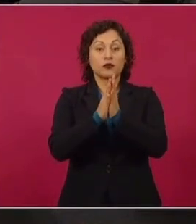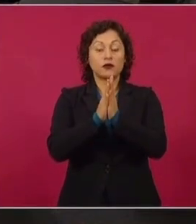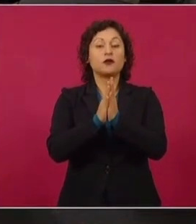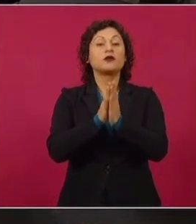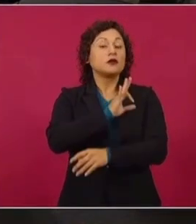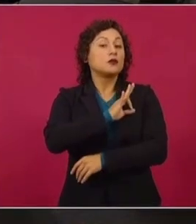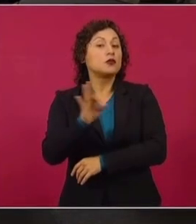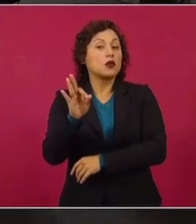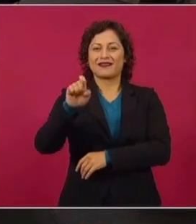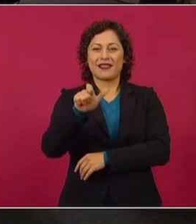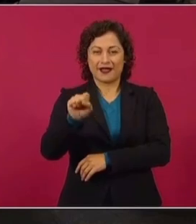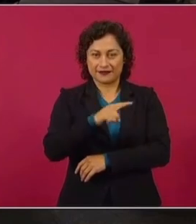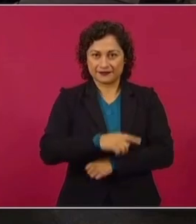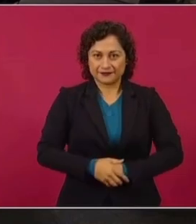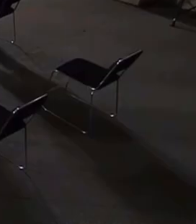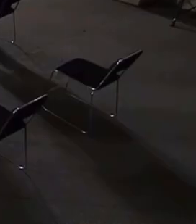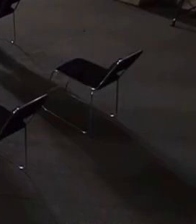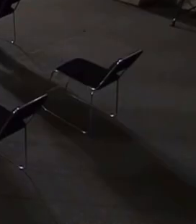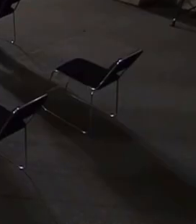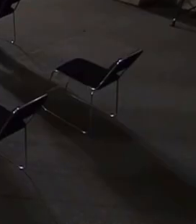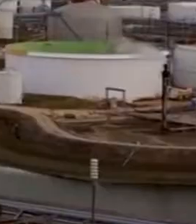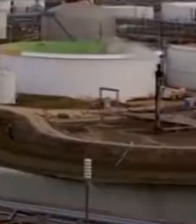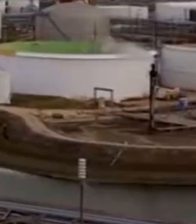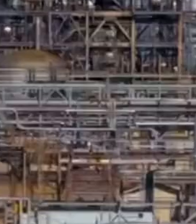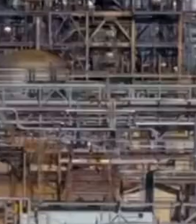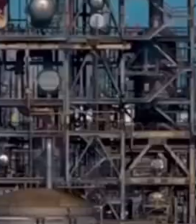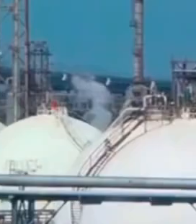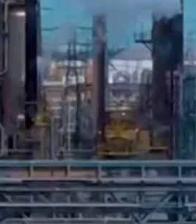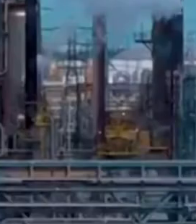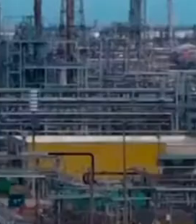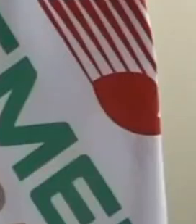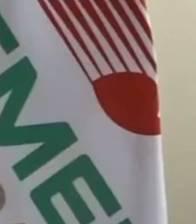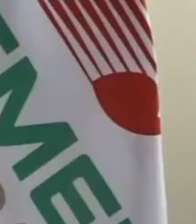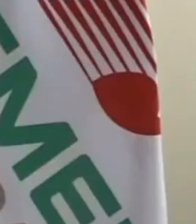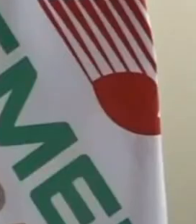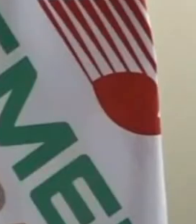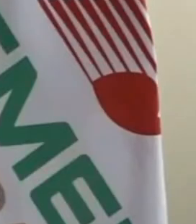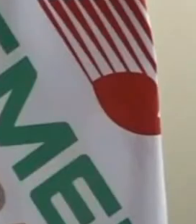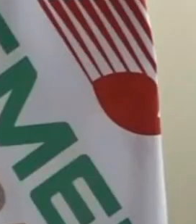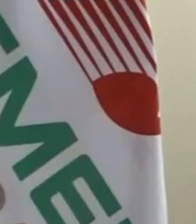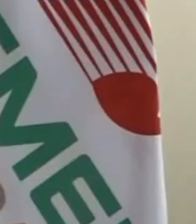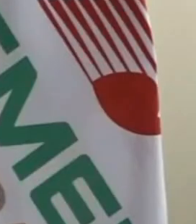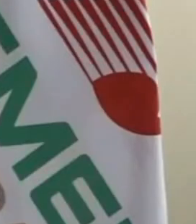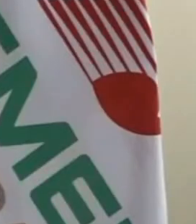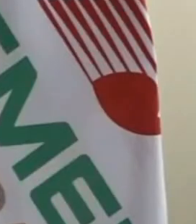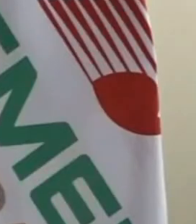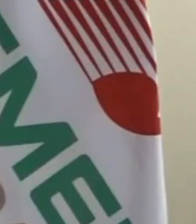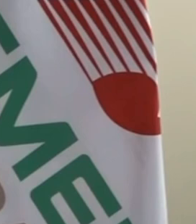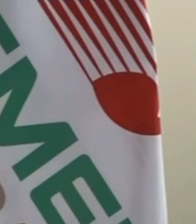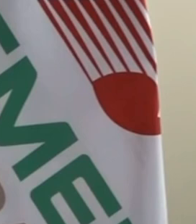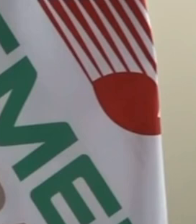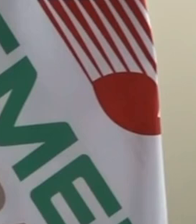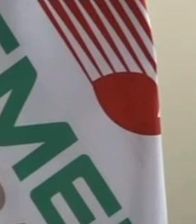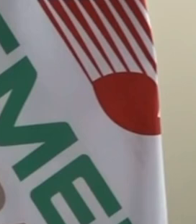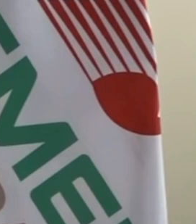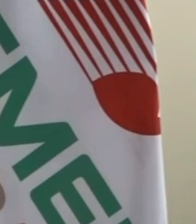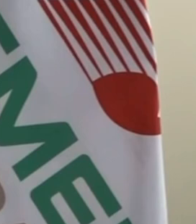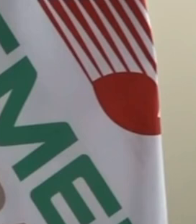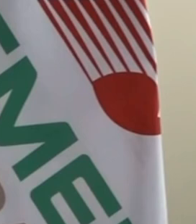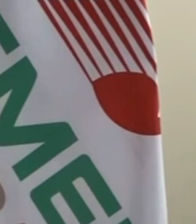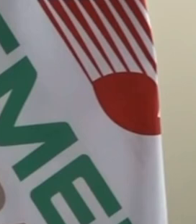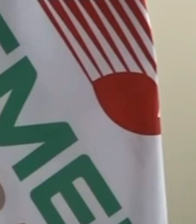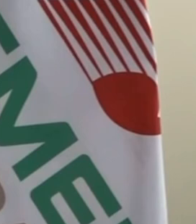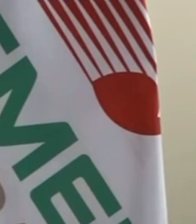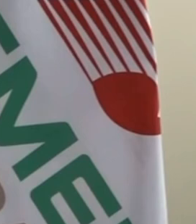al director de pemex production muy buenos días el presidente quiero informarle que hace unos minutos acabamos de concluir